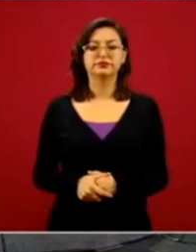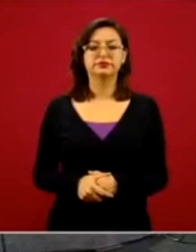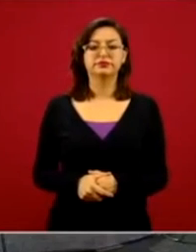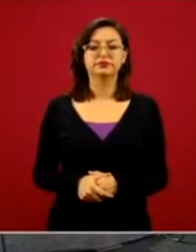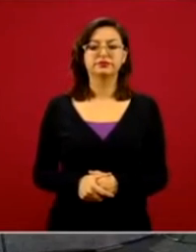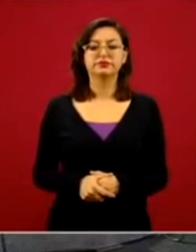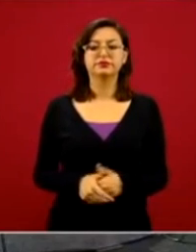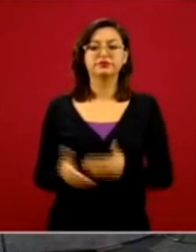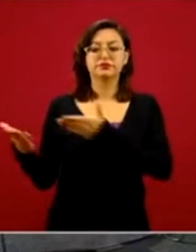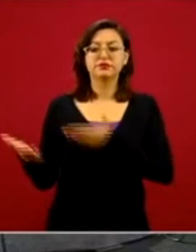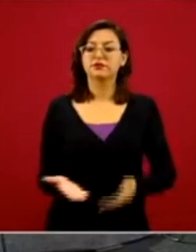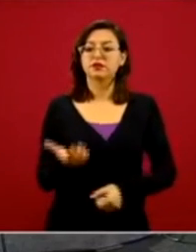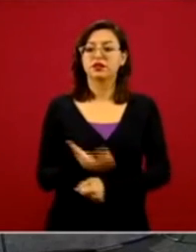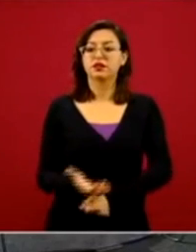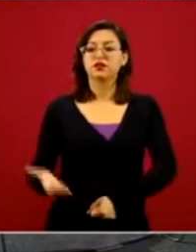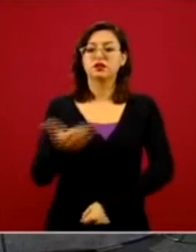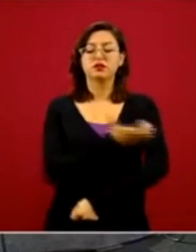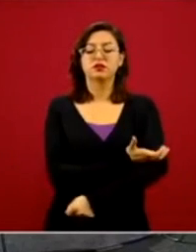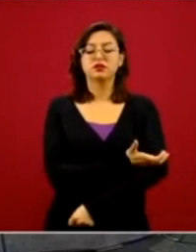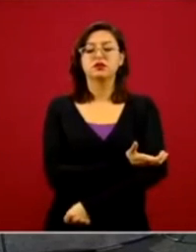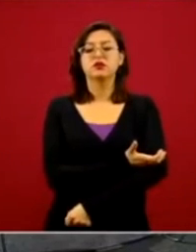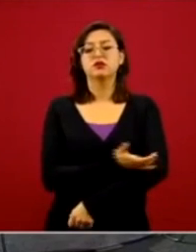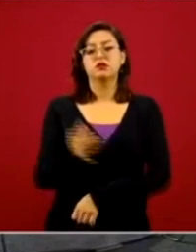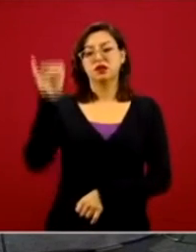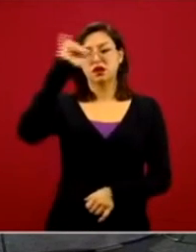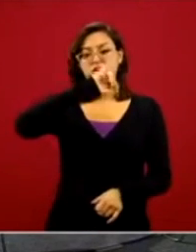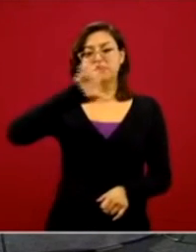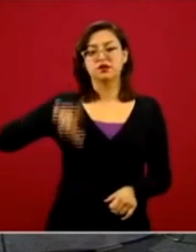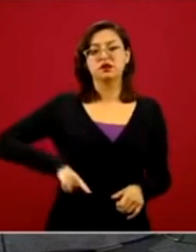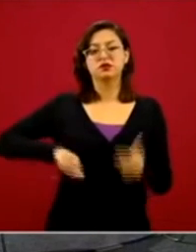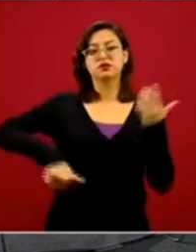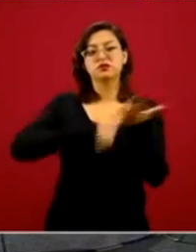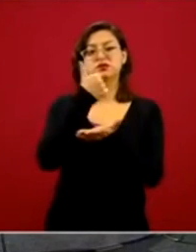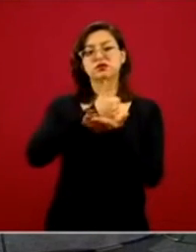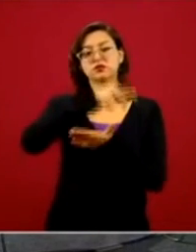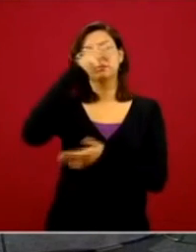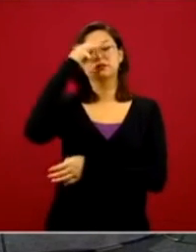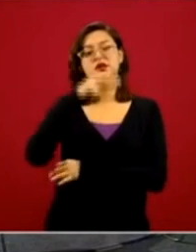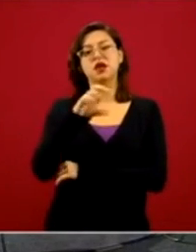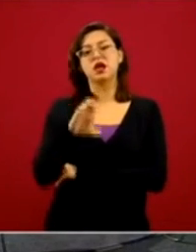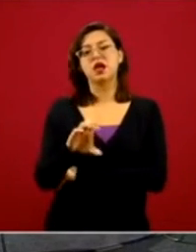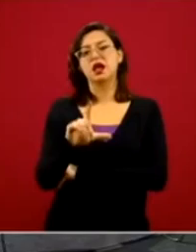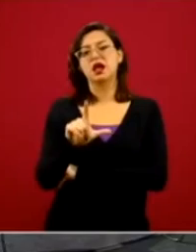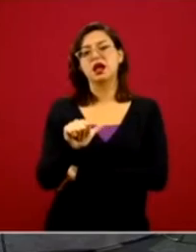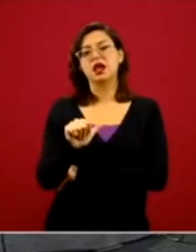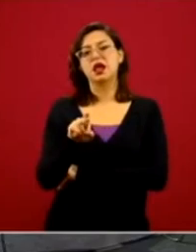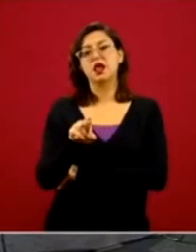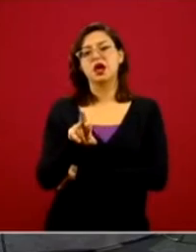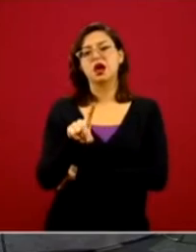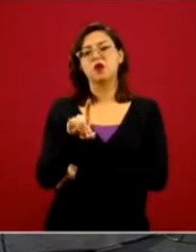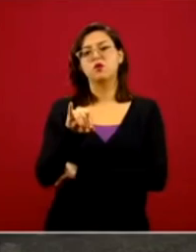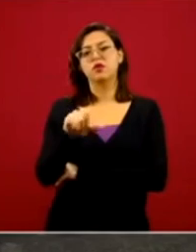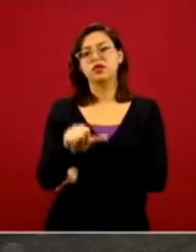presencia de la doctora Claudia Sheinbaum, jefa de gobierno de la Ciudad de México,